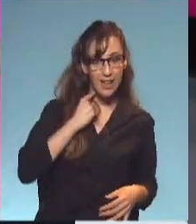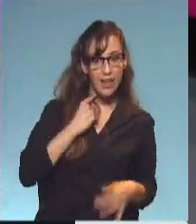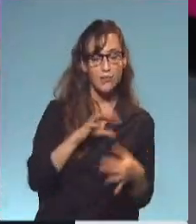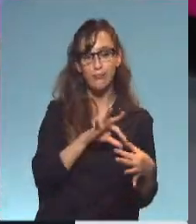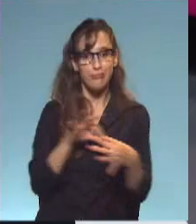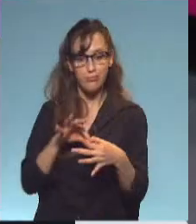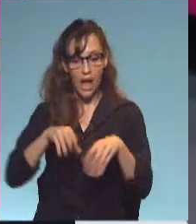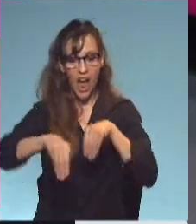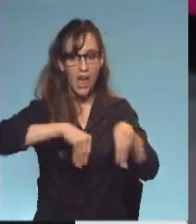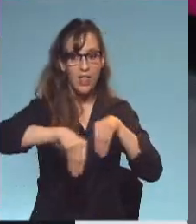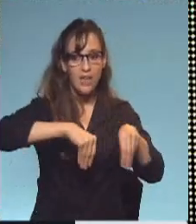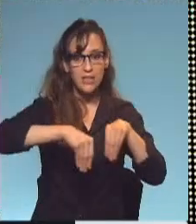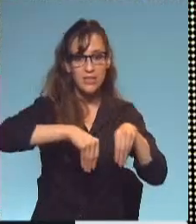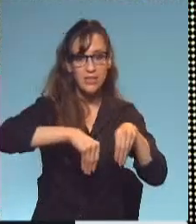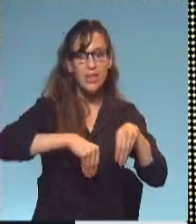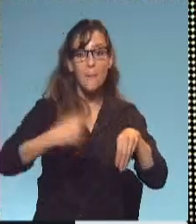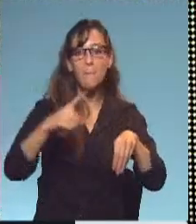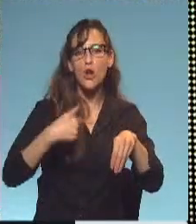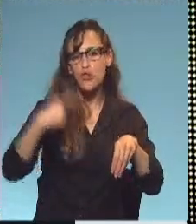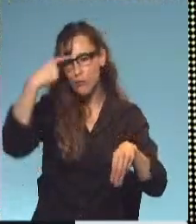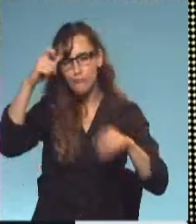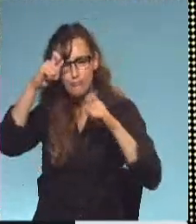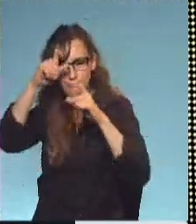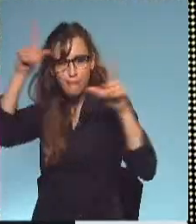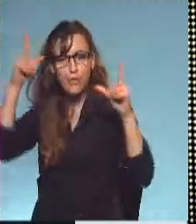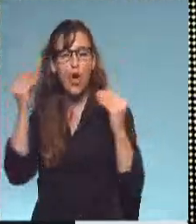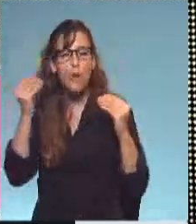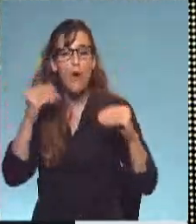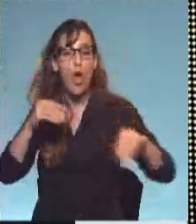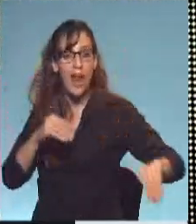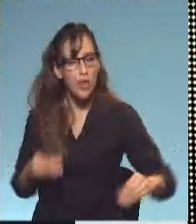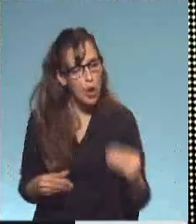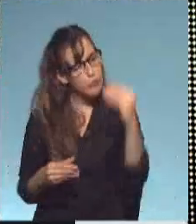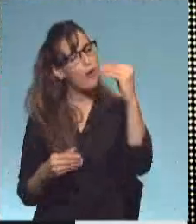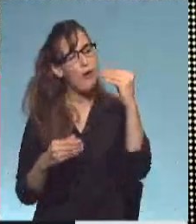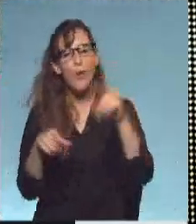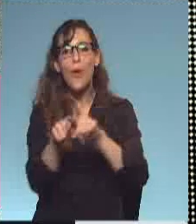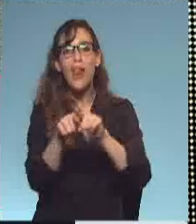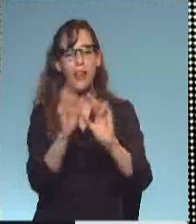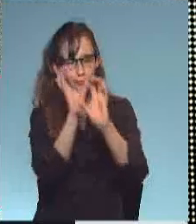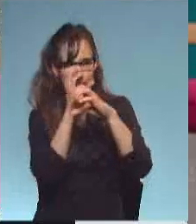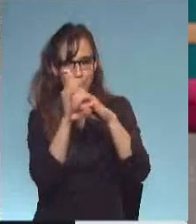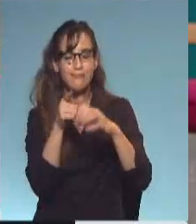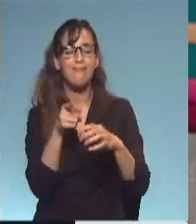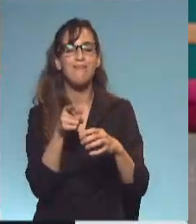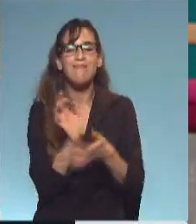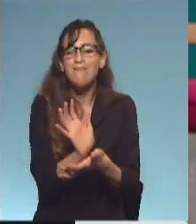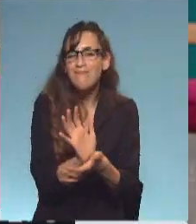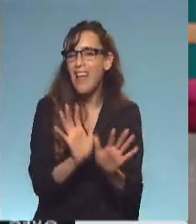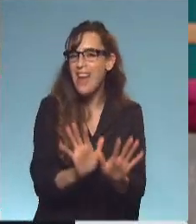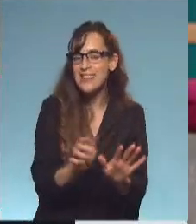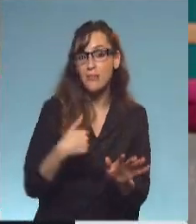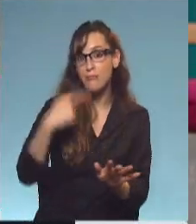pieza del ajedrez y empecé a mirar y se veía como un caleidoscopio. Entonces, como son imágenes tan bizarras, tan raras, tan diferentes a todo lo que existe en tu vida, que una vez